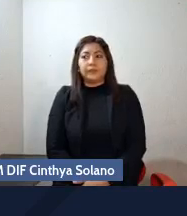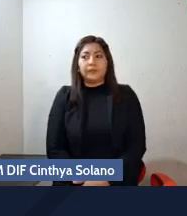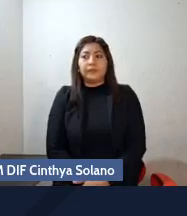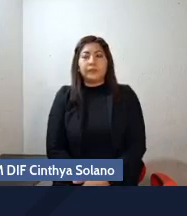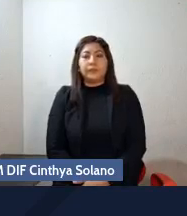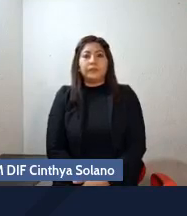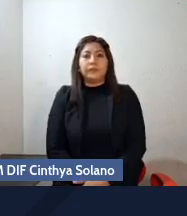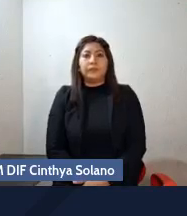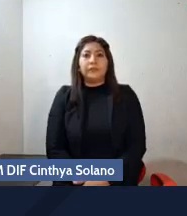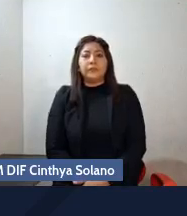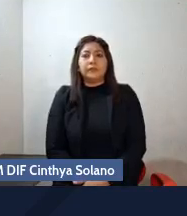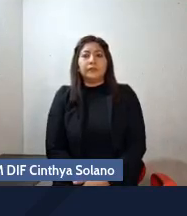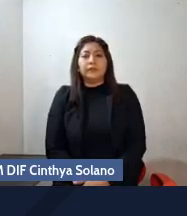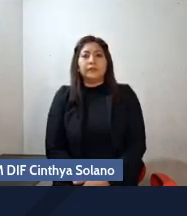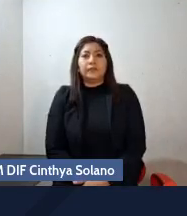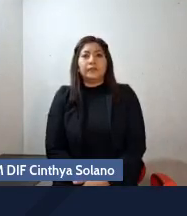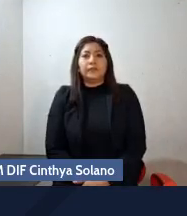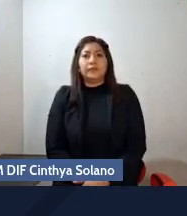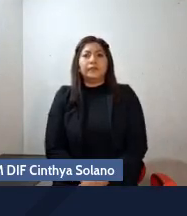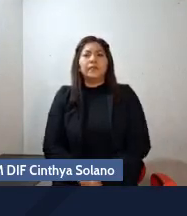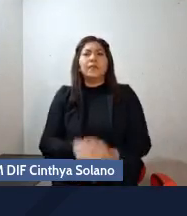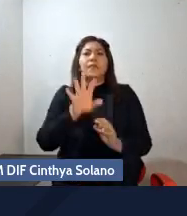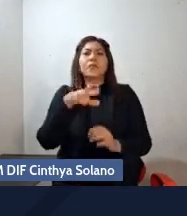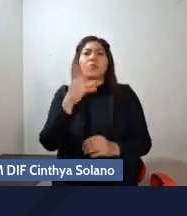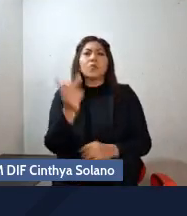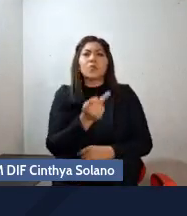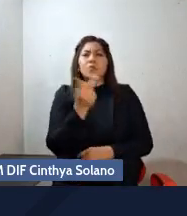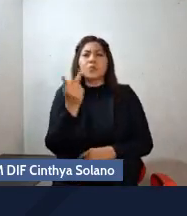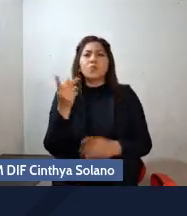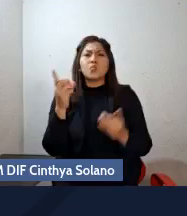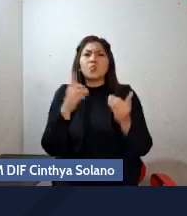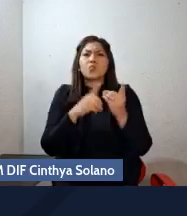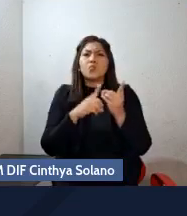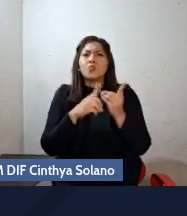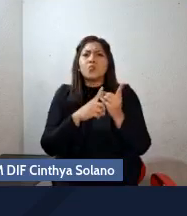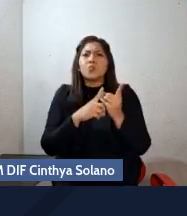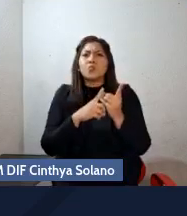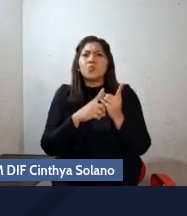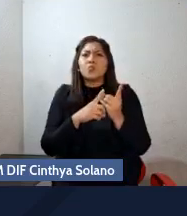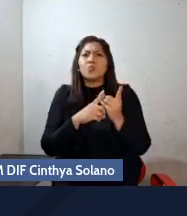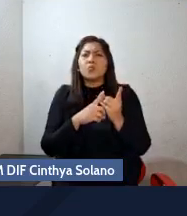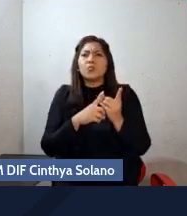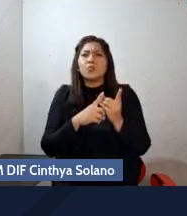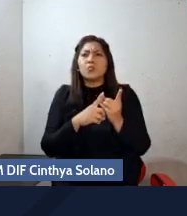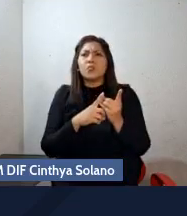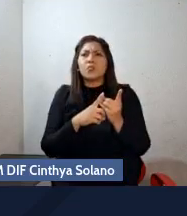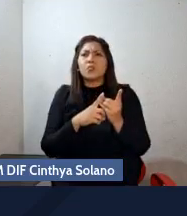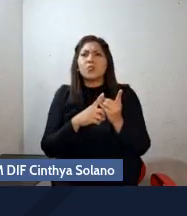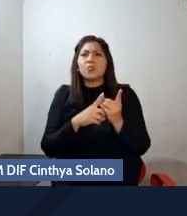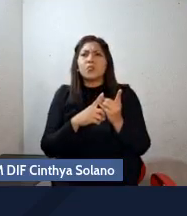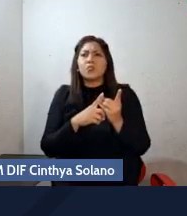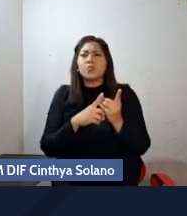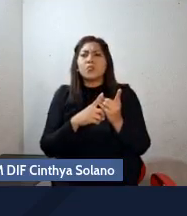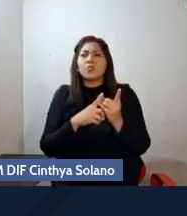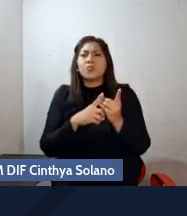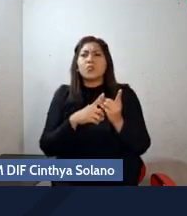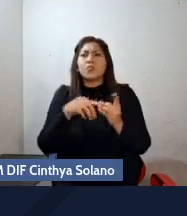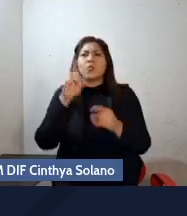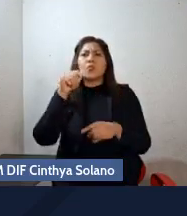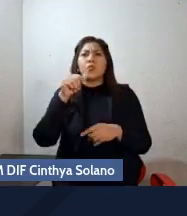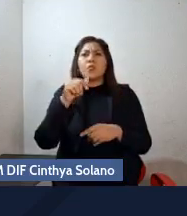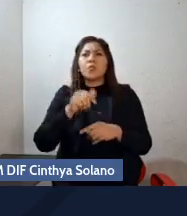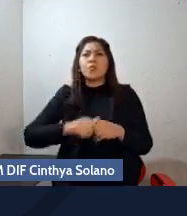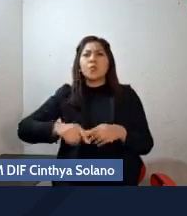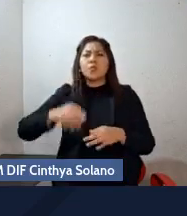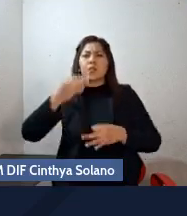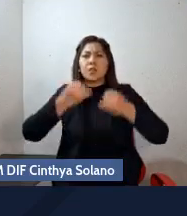Maestra, ¿dónde podríamos, nos amablemente nos comparte que en la Consejería Jurídica y de Servicios Legales del Gobierno de la Ciudad de